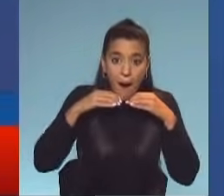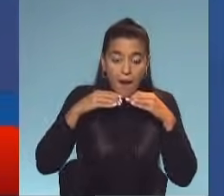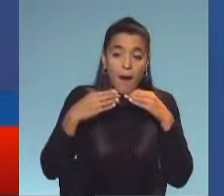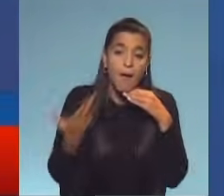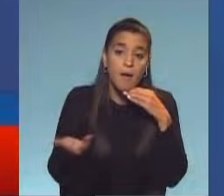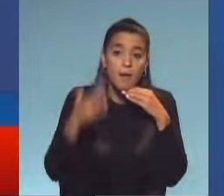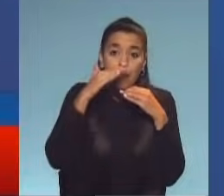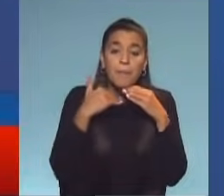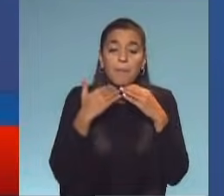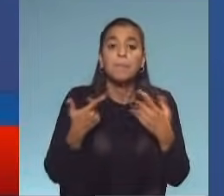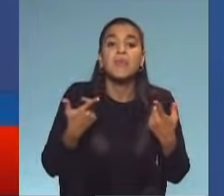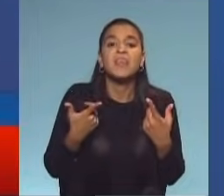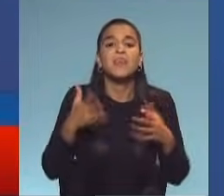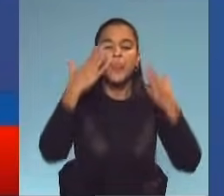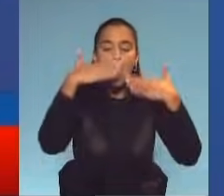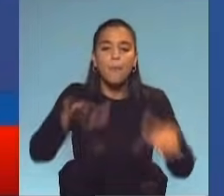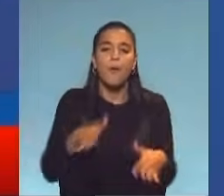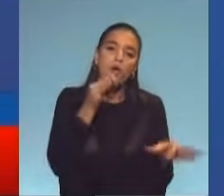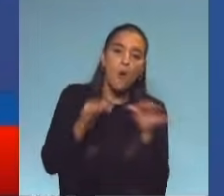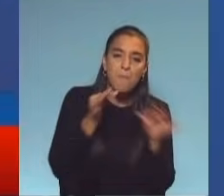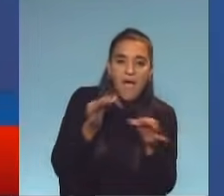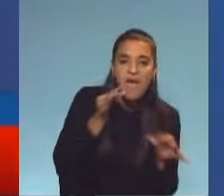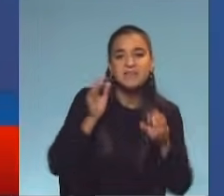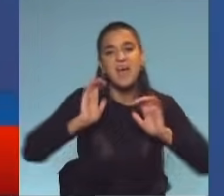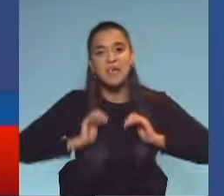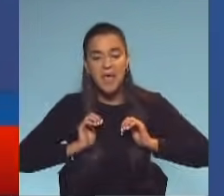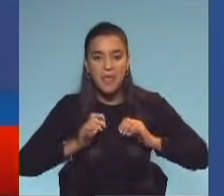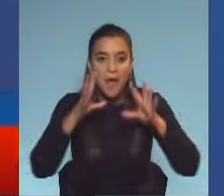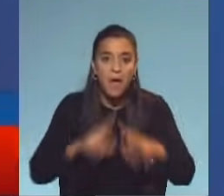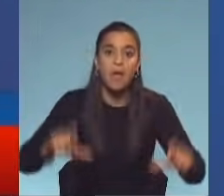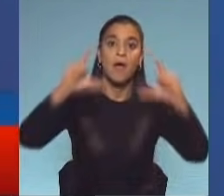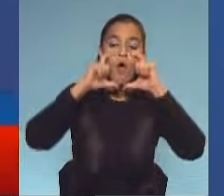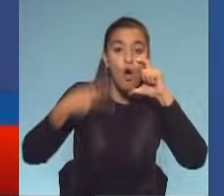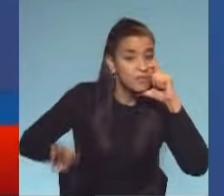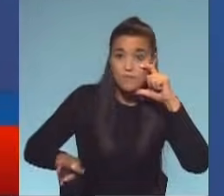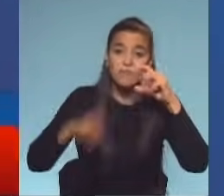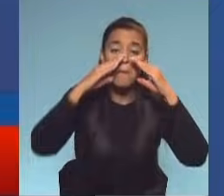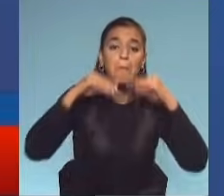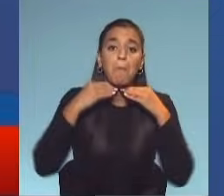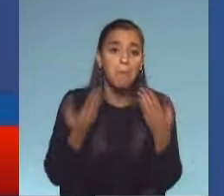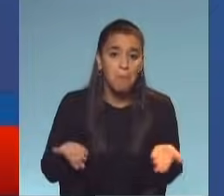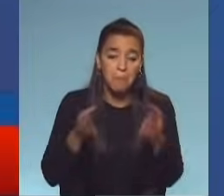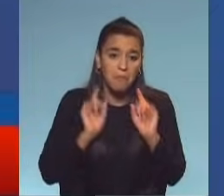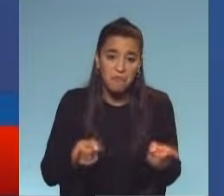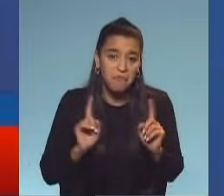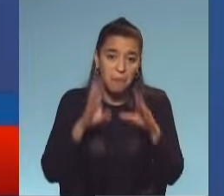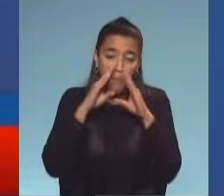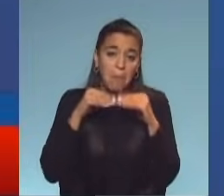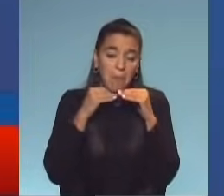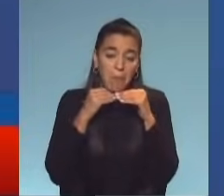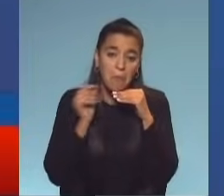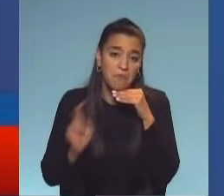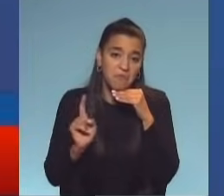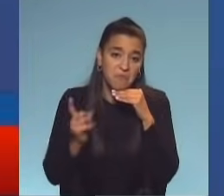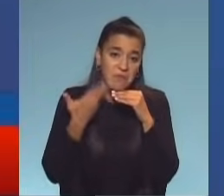la llamada sobremesa, no se lo volvía a colocar para, tratar de no diseminar el virus en caso de estar contagiado